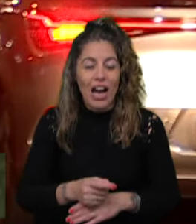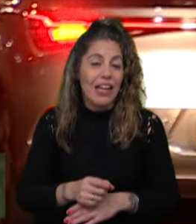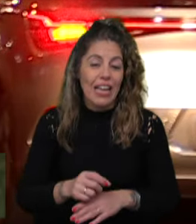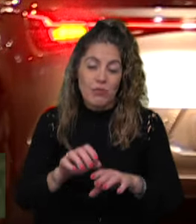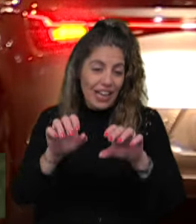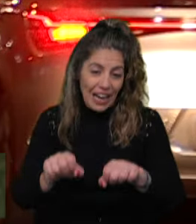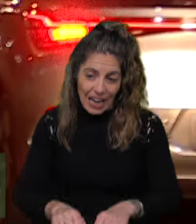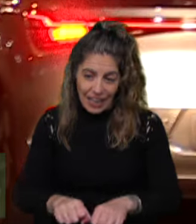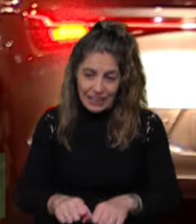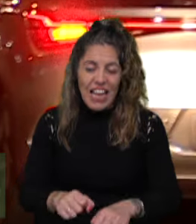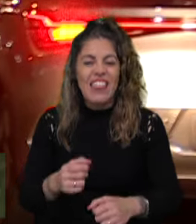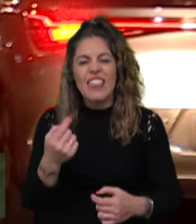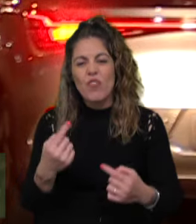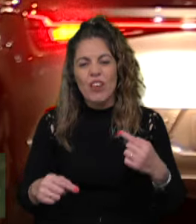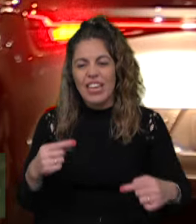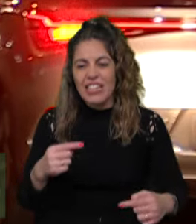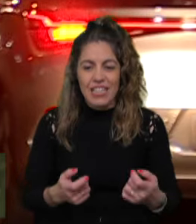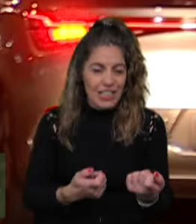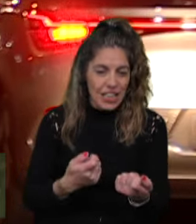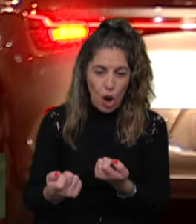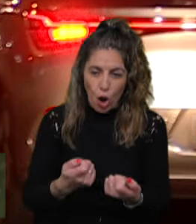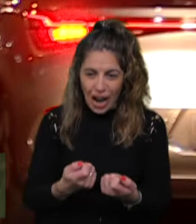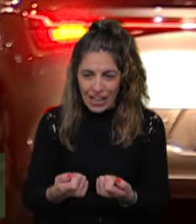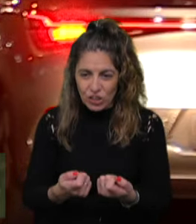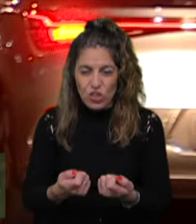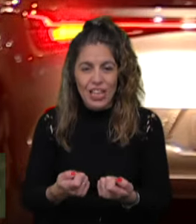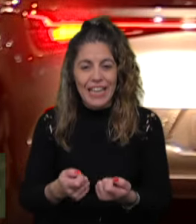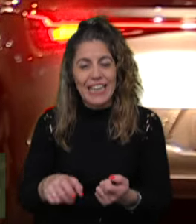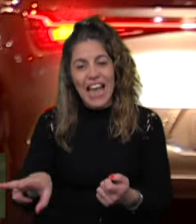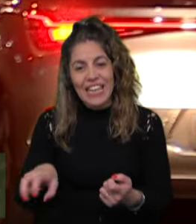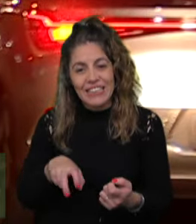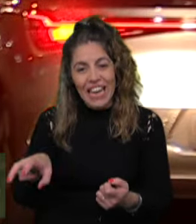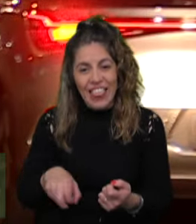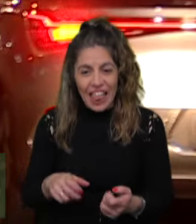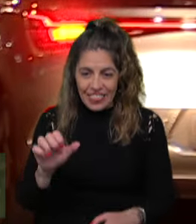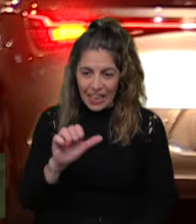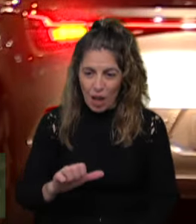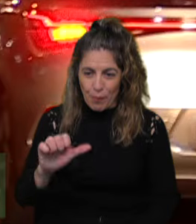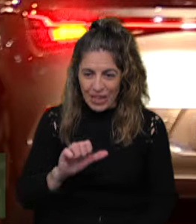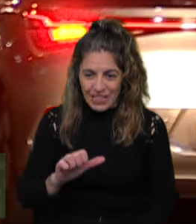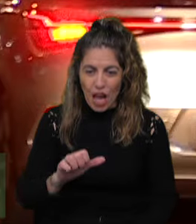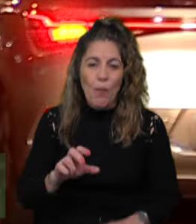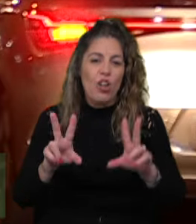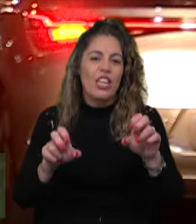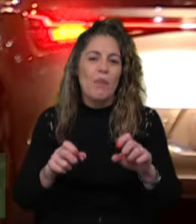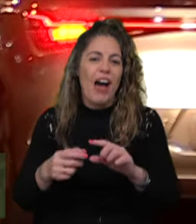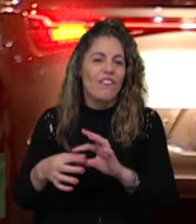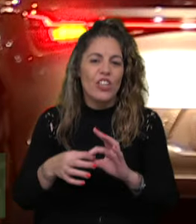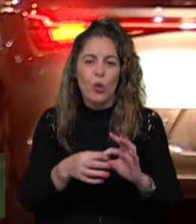lugar. Bueno, diferencias entre los gastos y las entradas de esta empresa por algunas cuestiones vinculadas